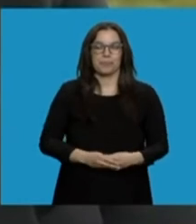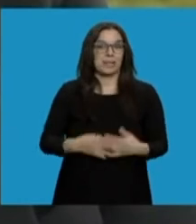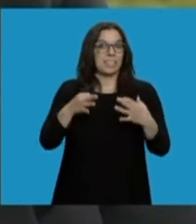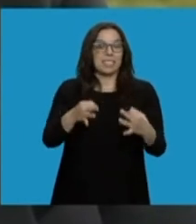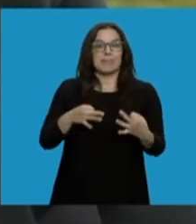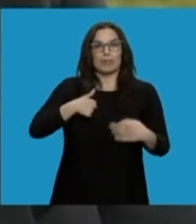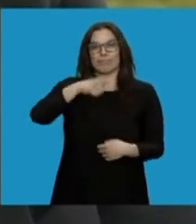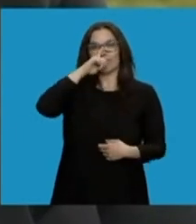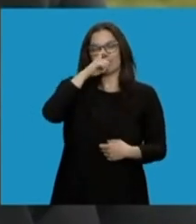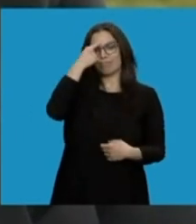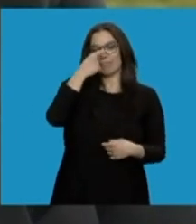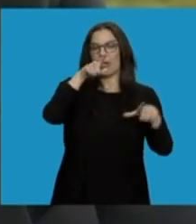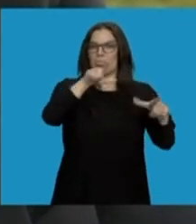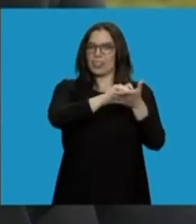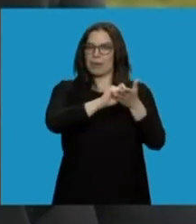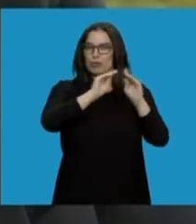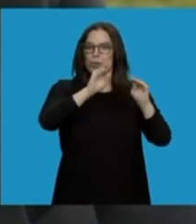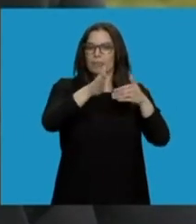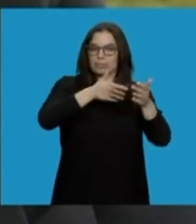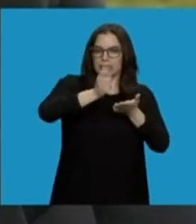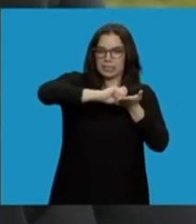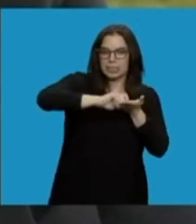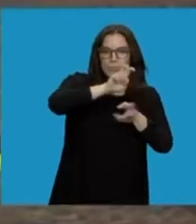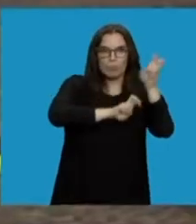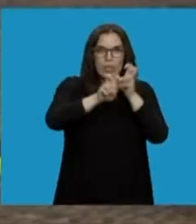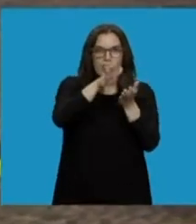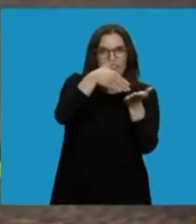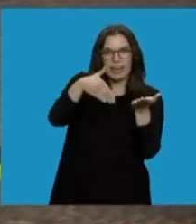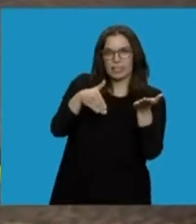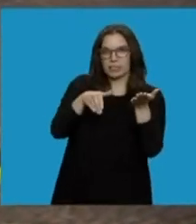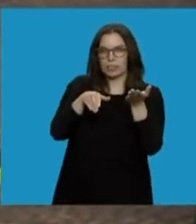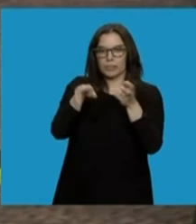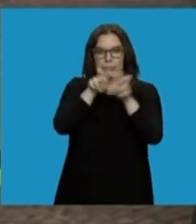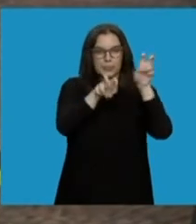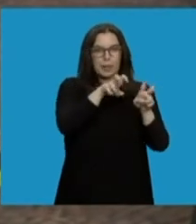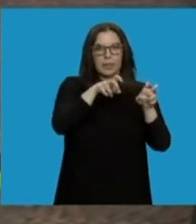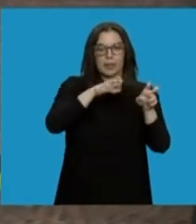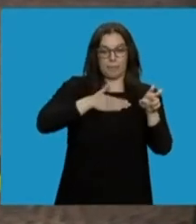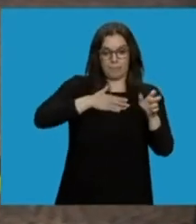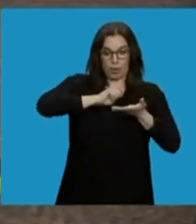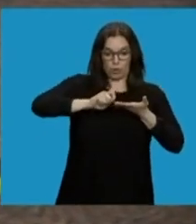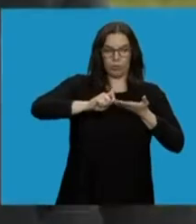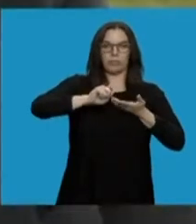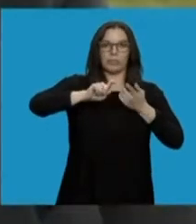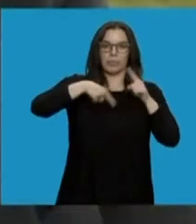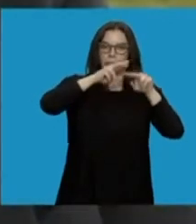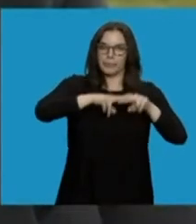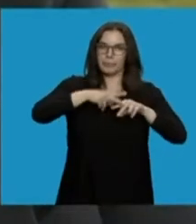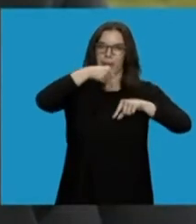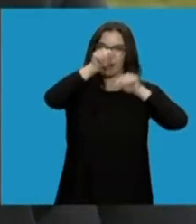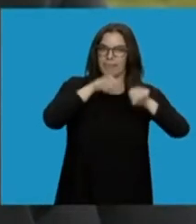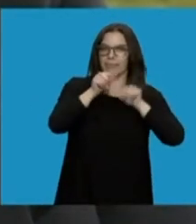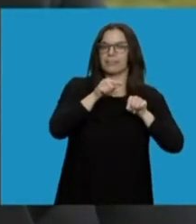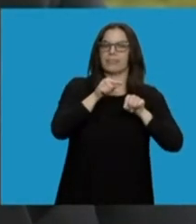le recuerdo en su despacho escribiendo, buscando versos, corrigiendo sus propios poemas